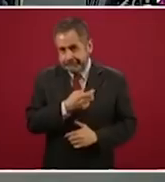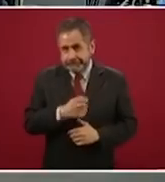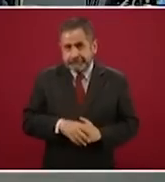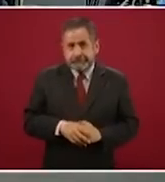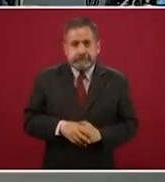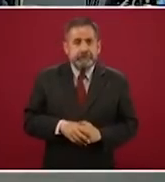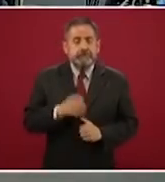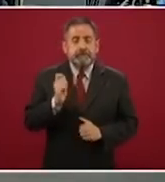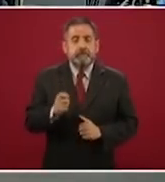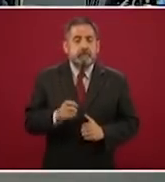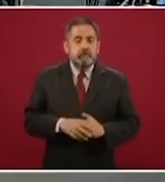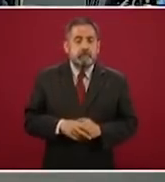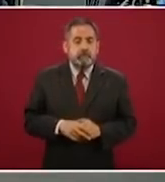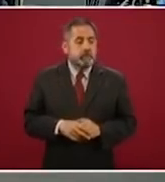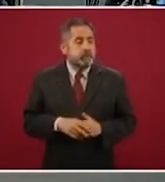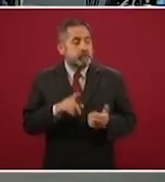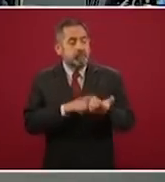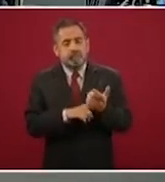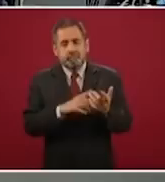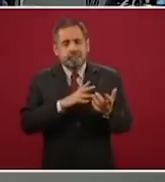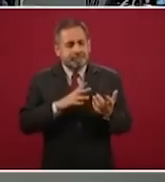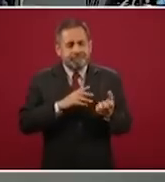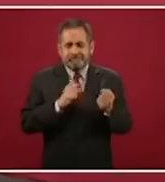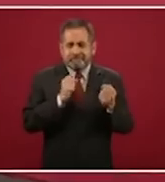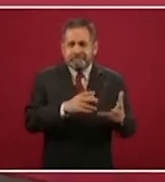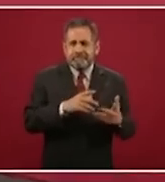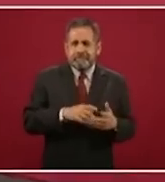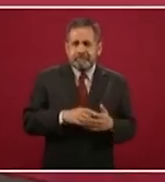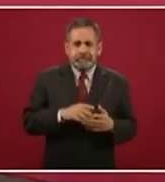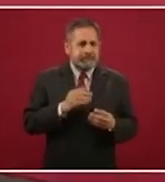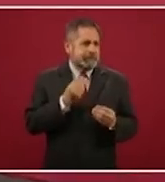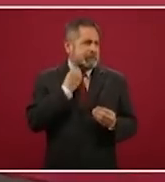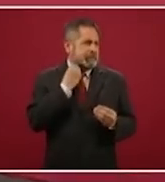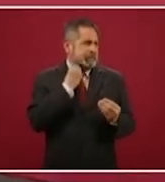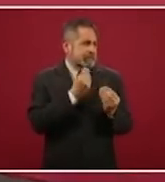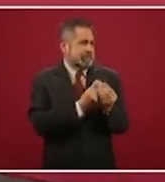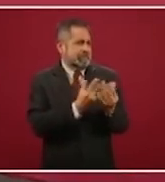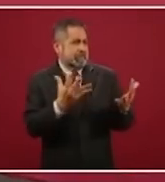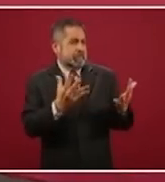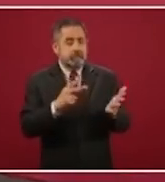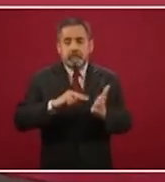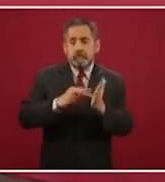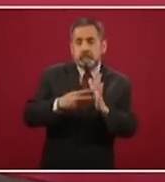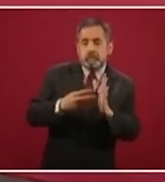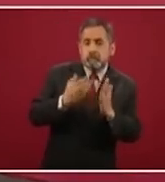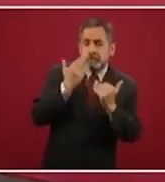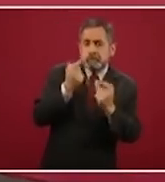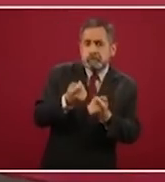de que llegaban a tener más abogados que ingenieros,